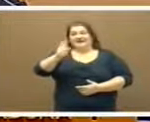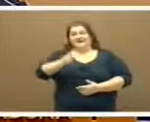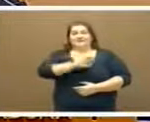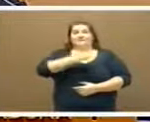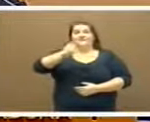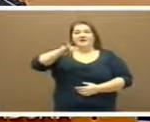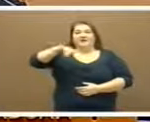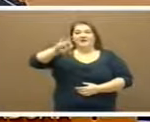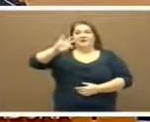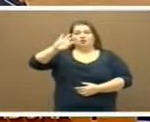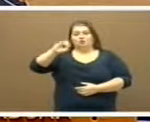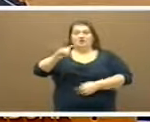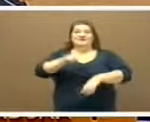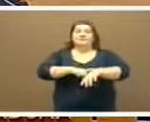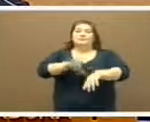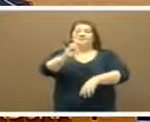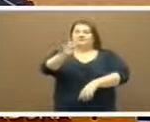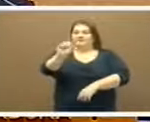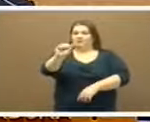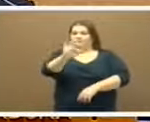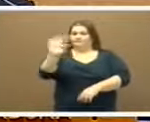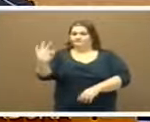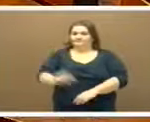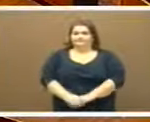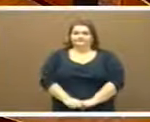Beneito por tiempo de 3 minutos.